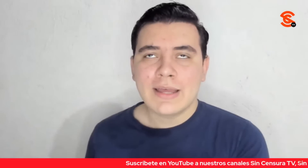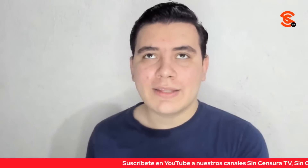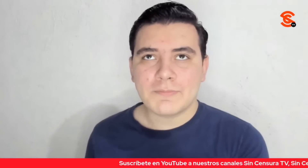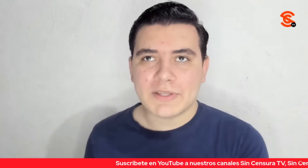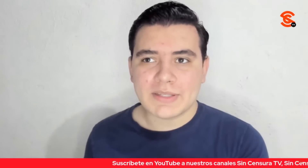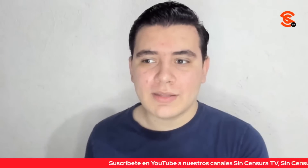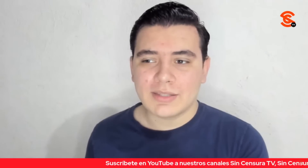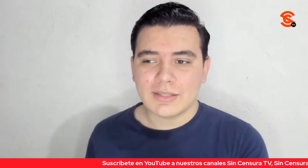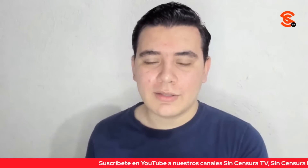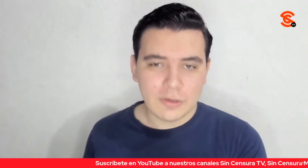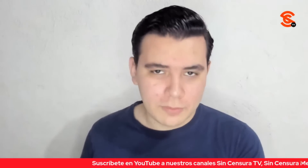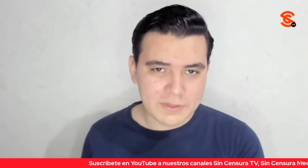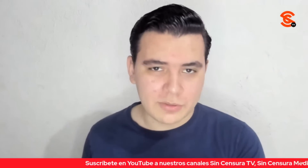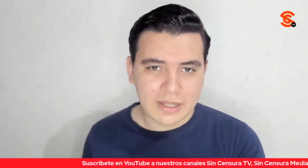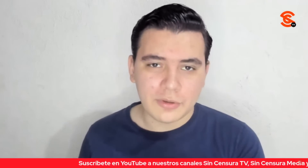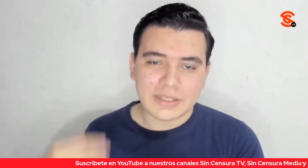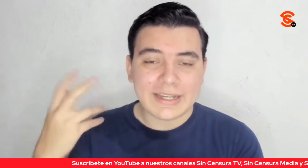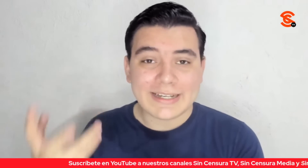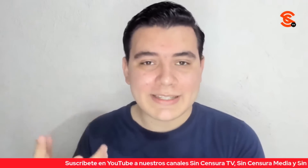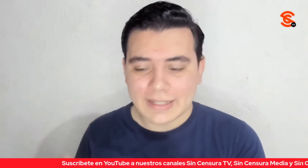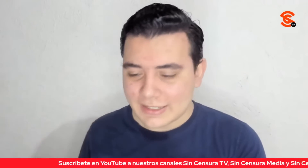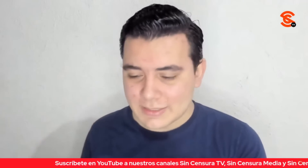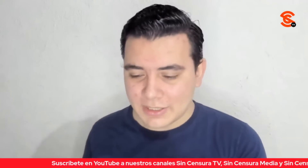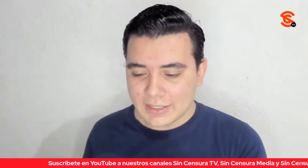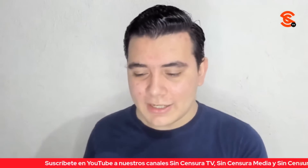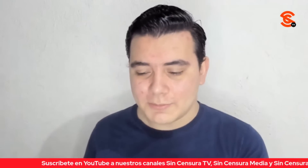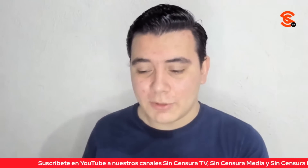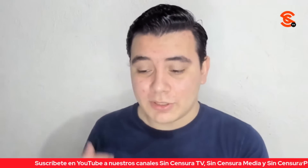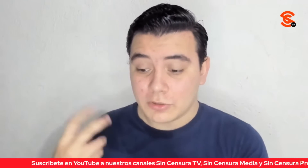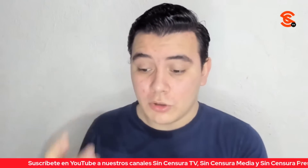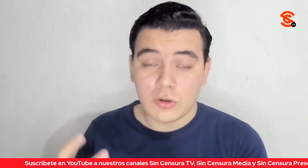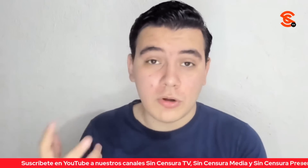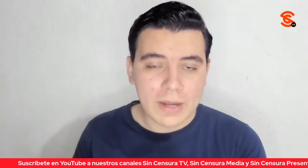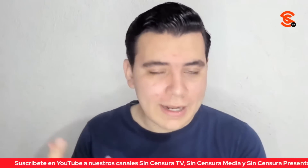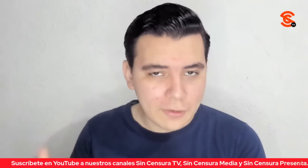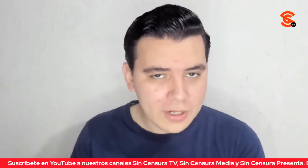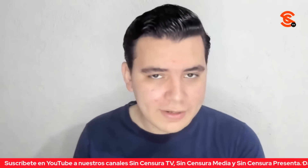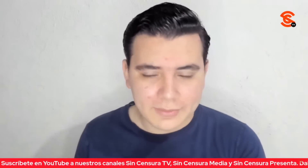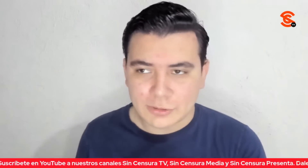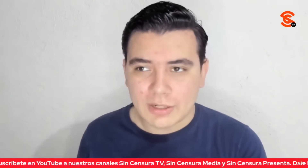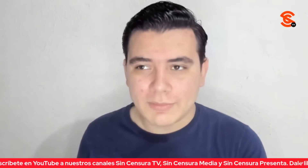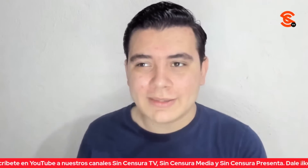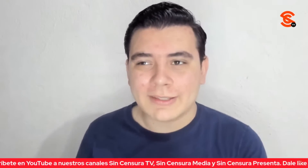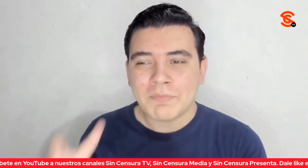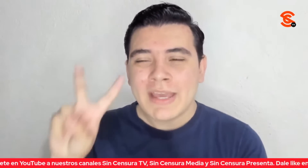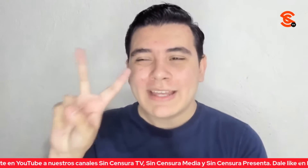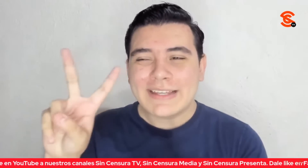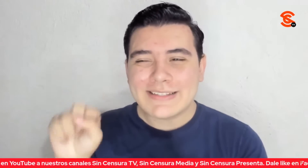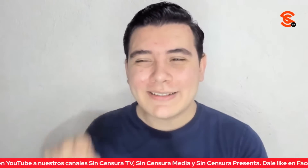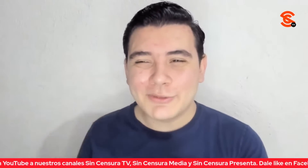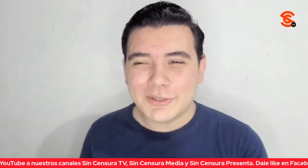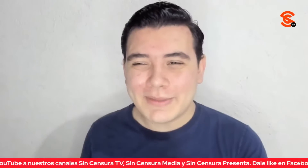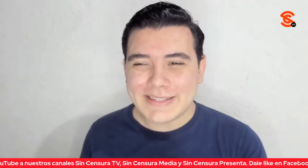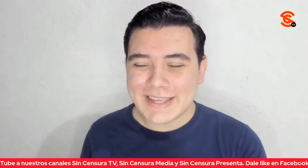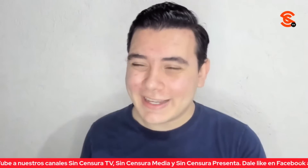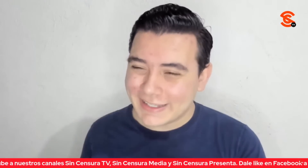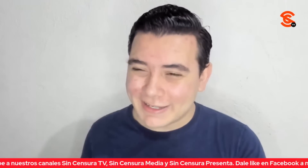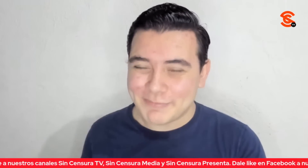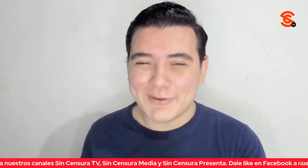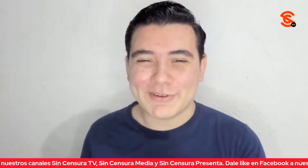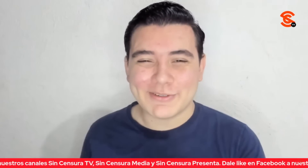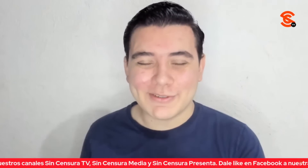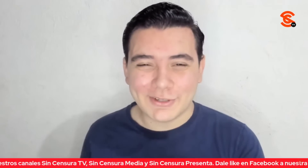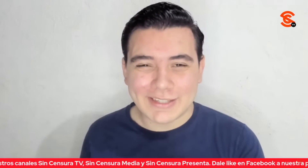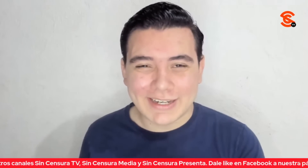matutinas del presidente López Obrador, quieren cancelar las mañaneras, pero que no lo van a lograr eventualmente. Y el segundo mensaje